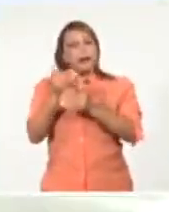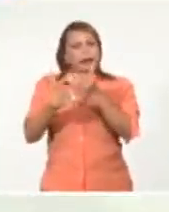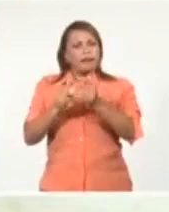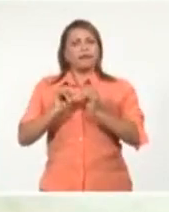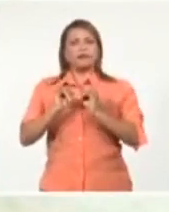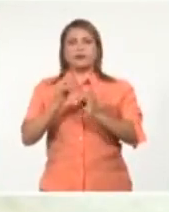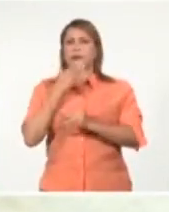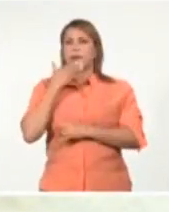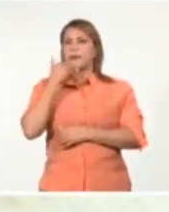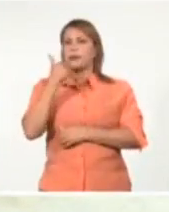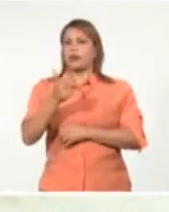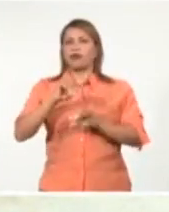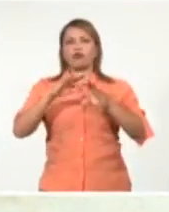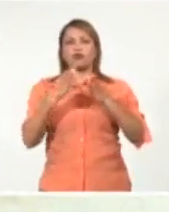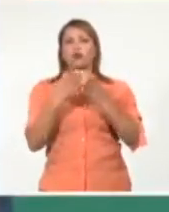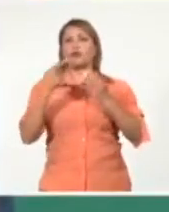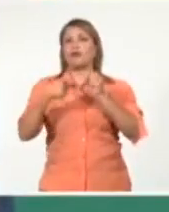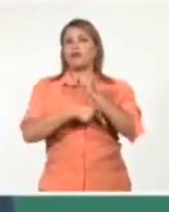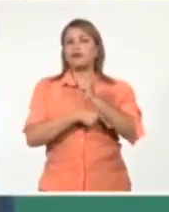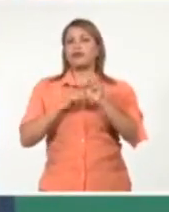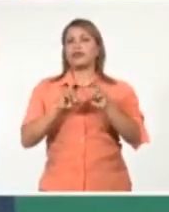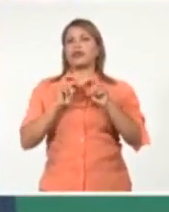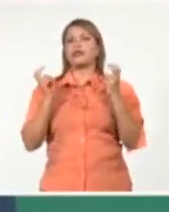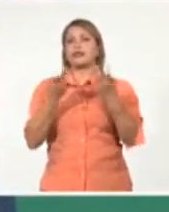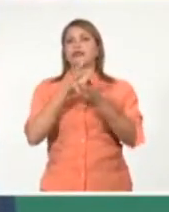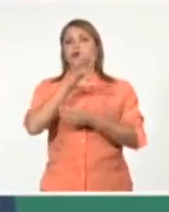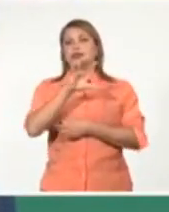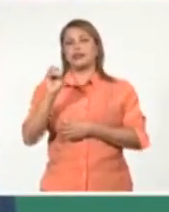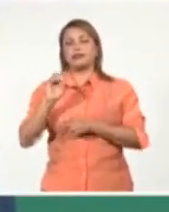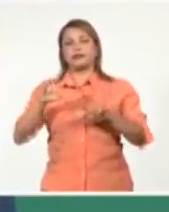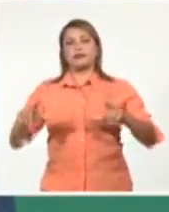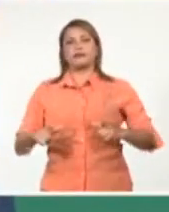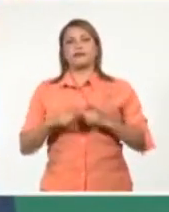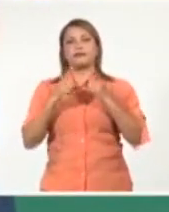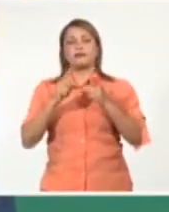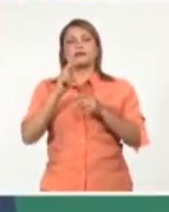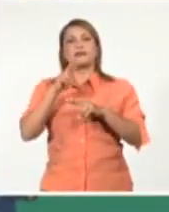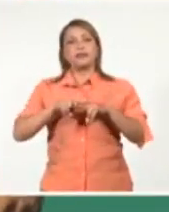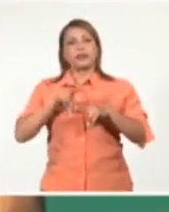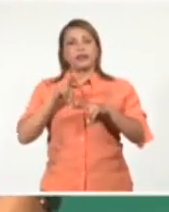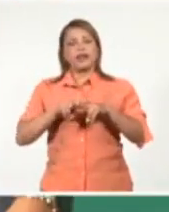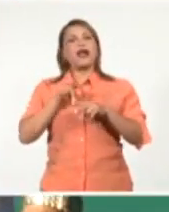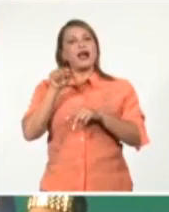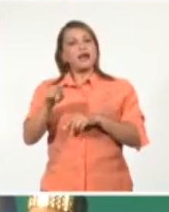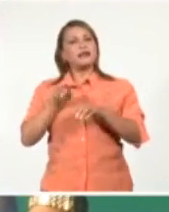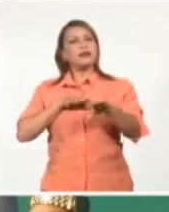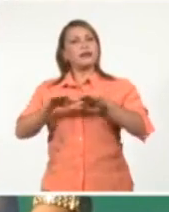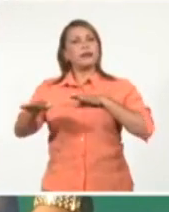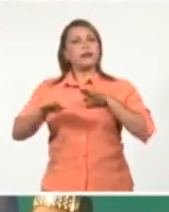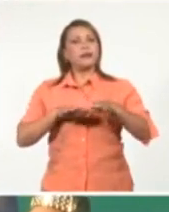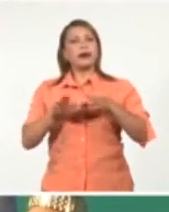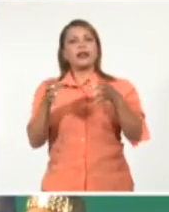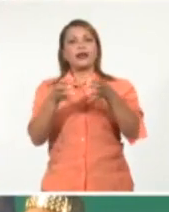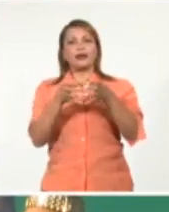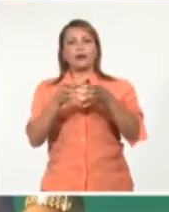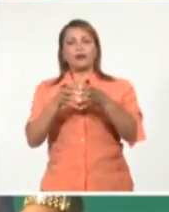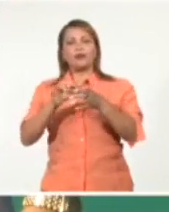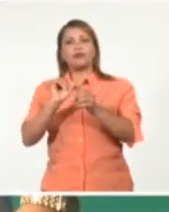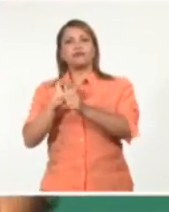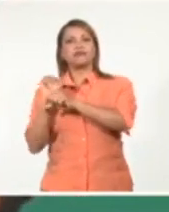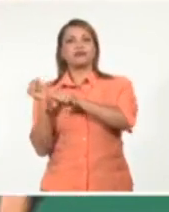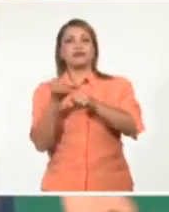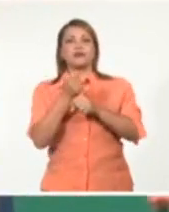de lo que acontece aquí en el estadio 500 aniversarios de La Habana donde se prepara la preselección nacional de Cuba